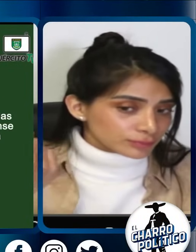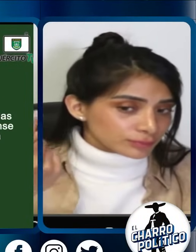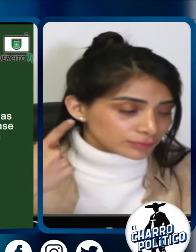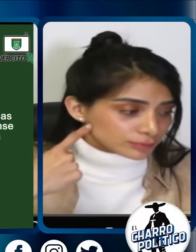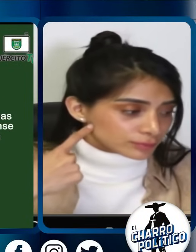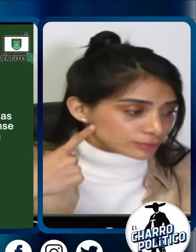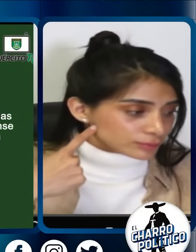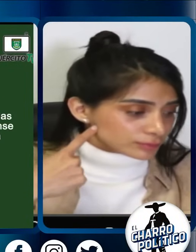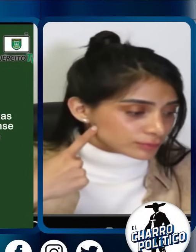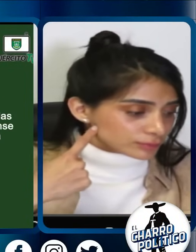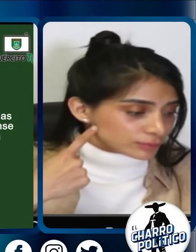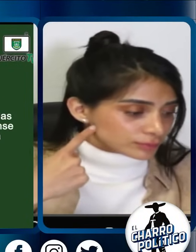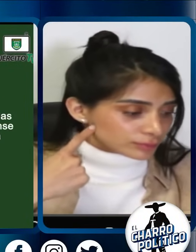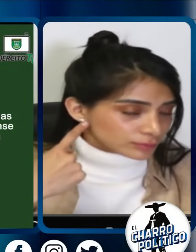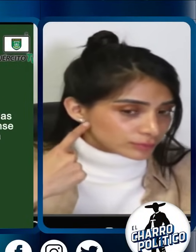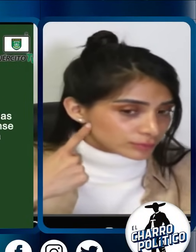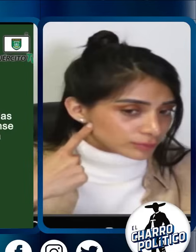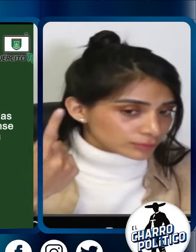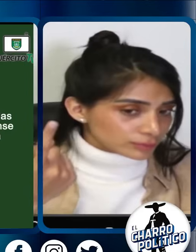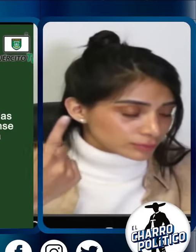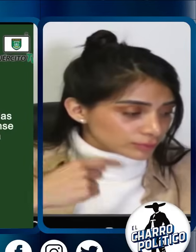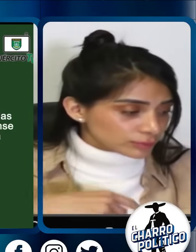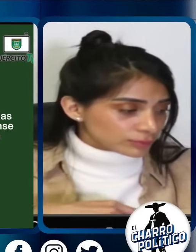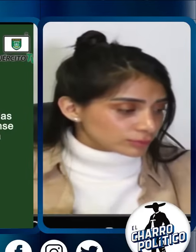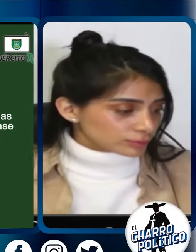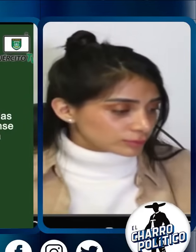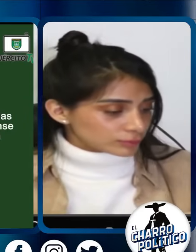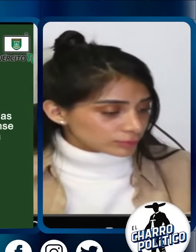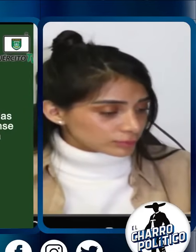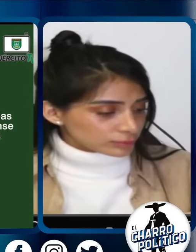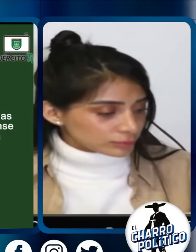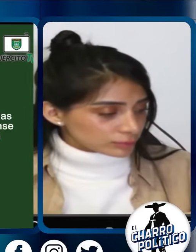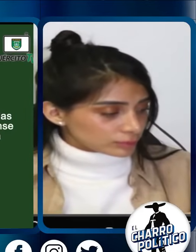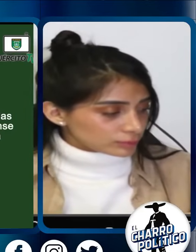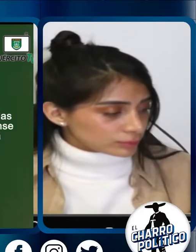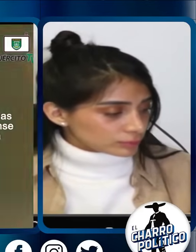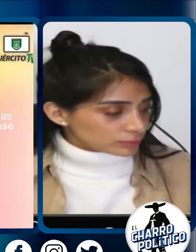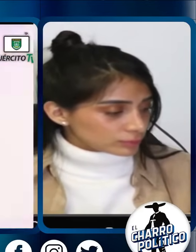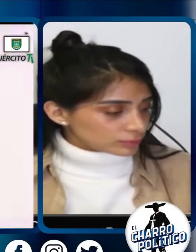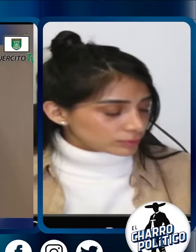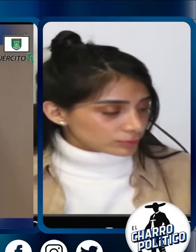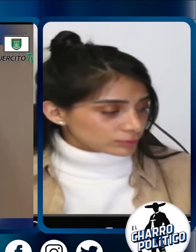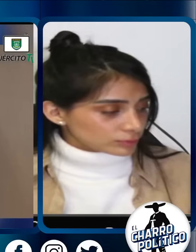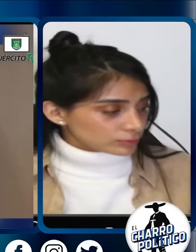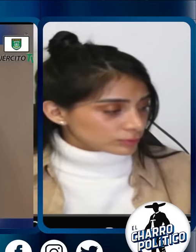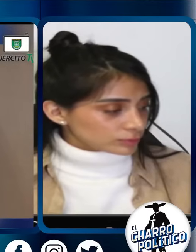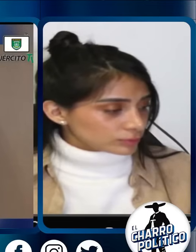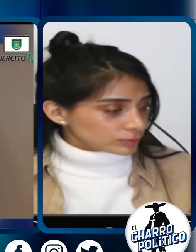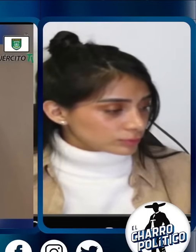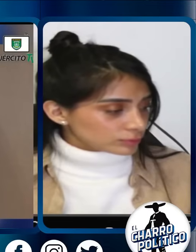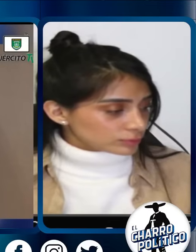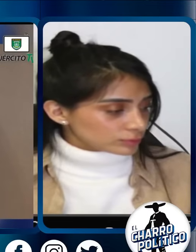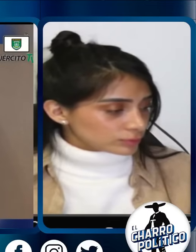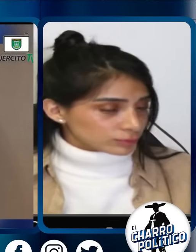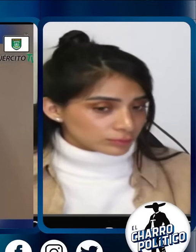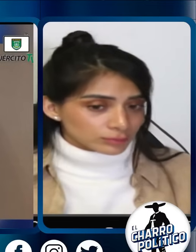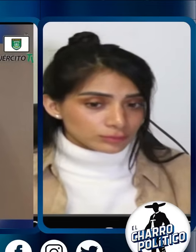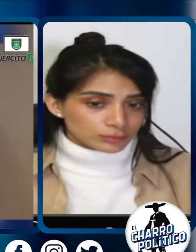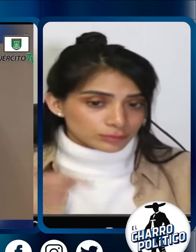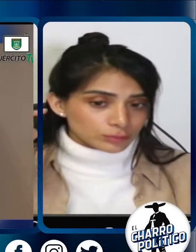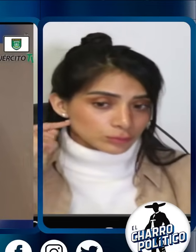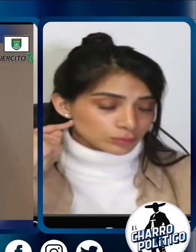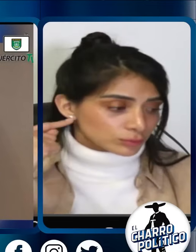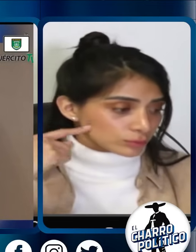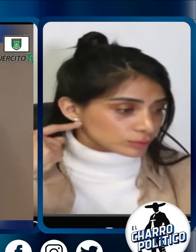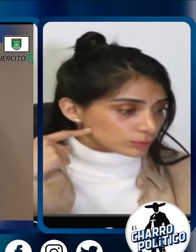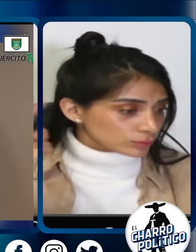del ejército de Nicaragua a la pandemia causada por la COVID-19 y la seguridad de la nación. El general de división Ávila transmitió